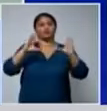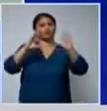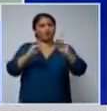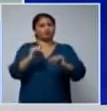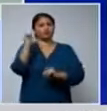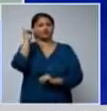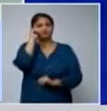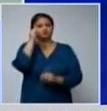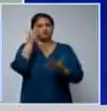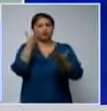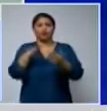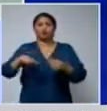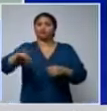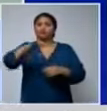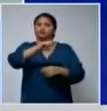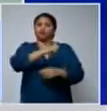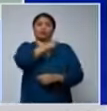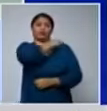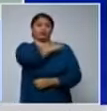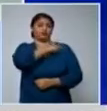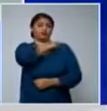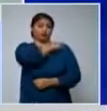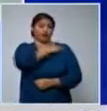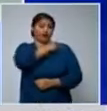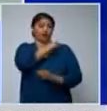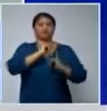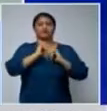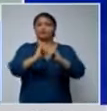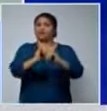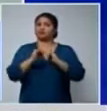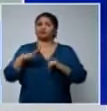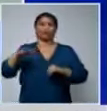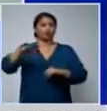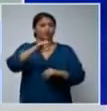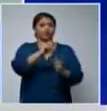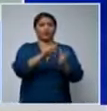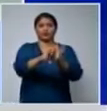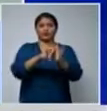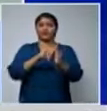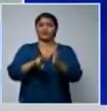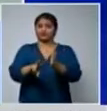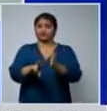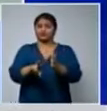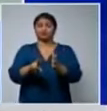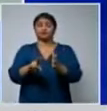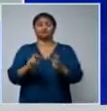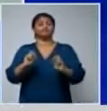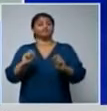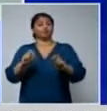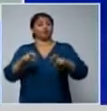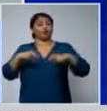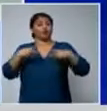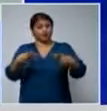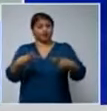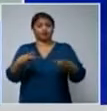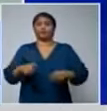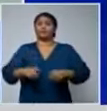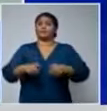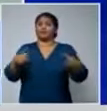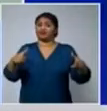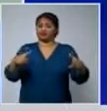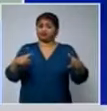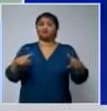con los directores provinciales y los equipos de salud por el incremento que ha tenido en los últimos